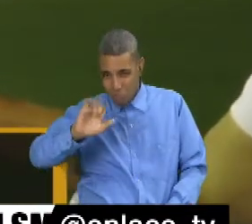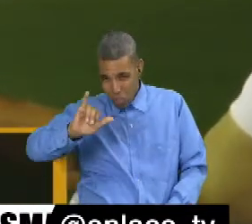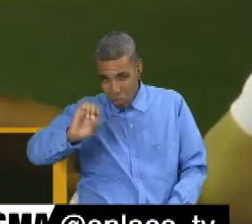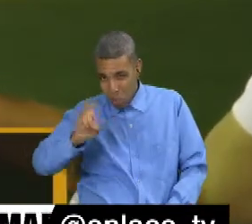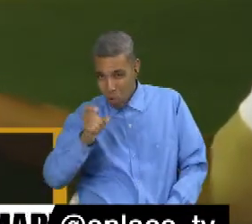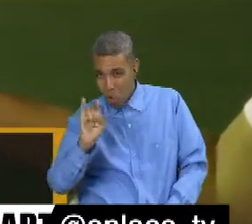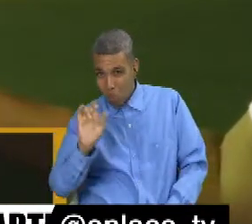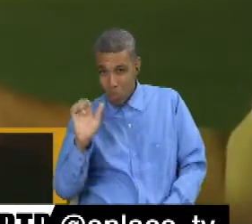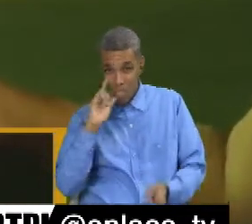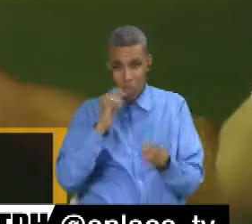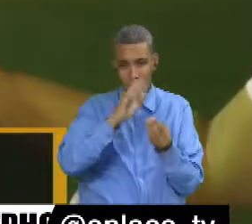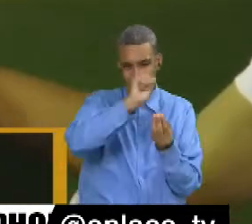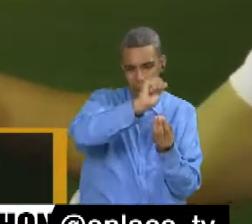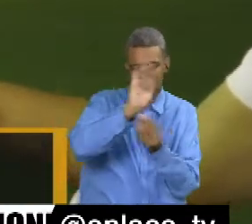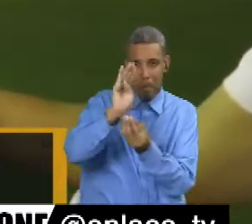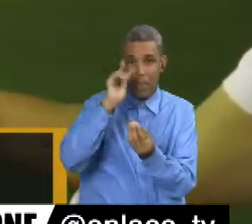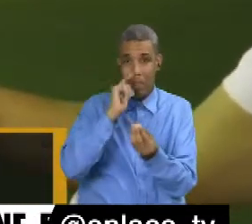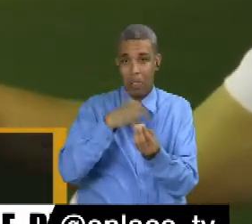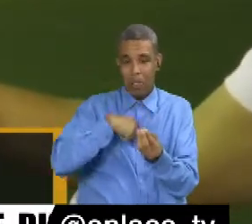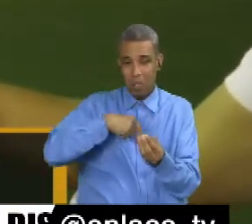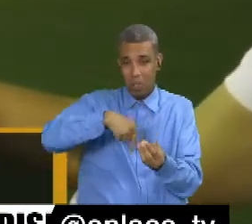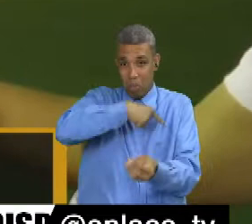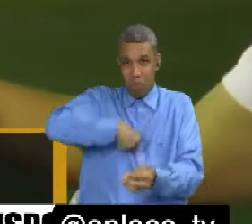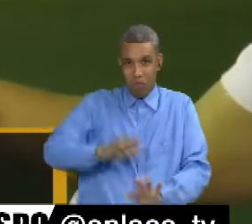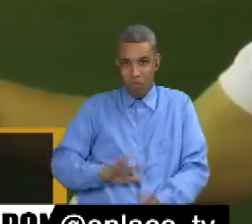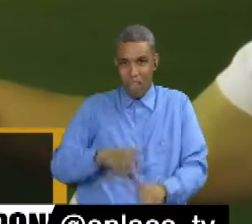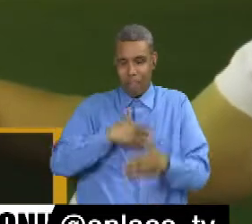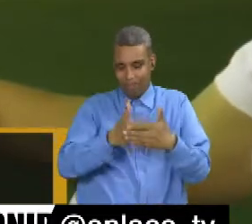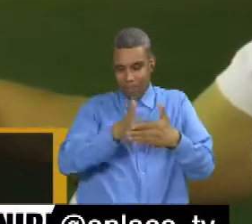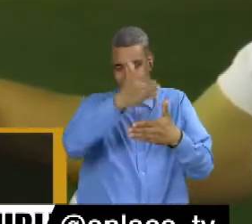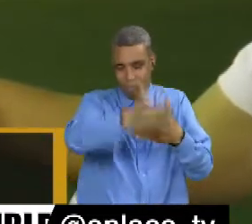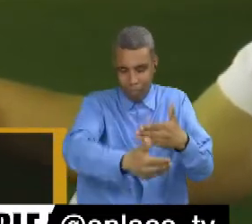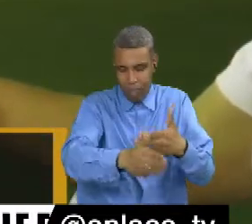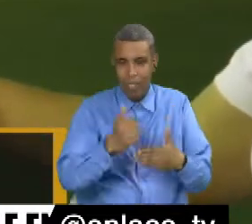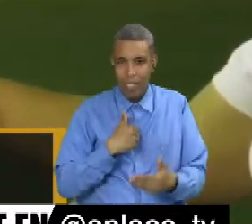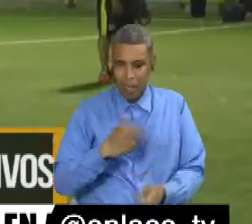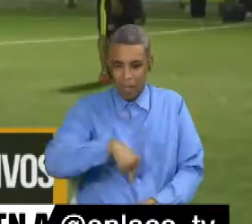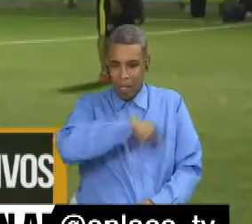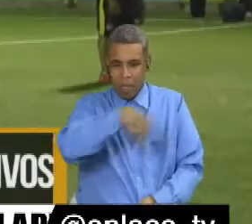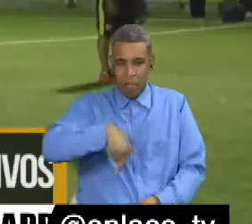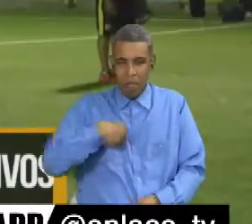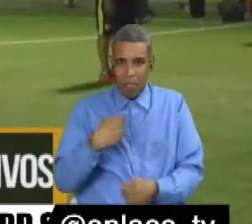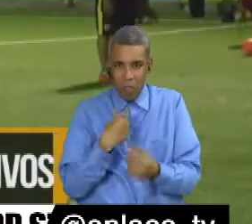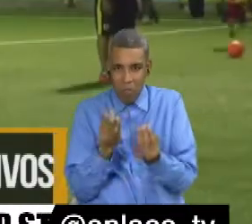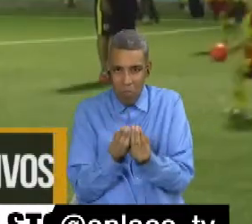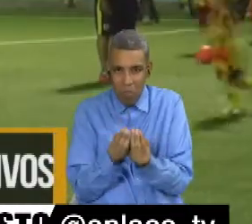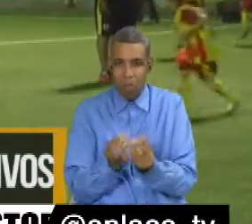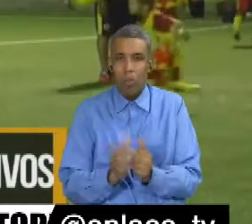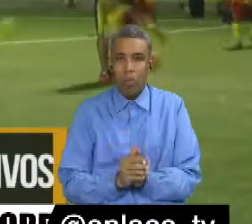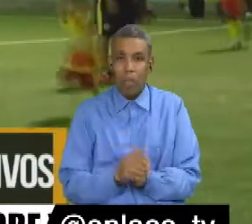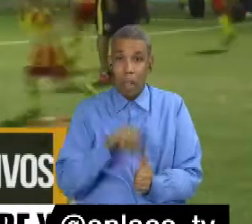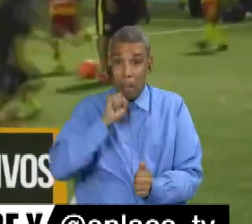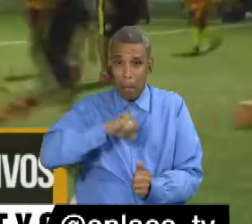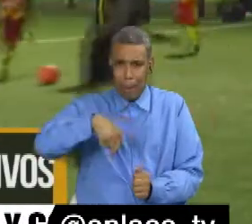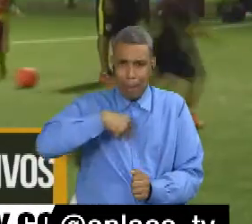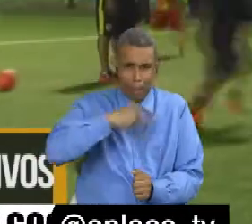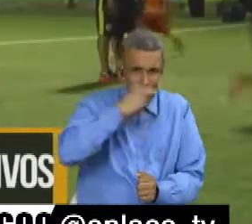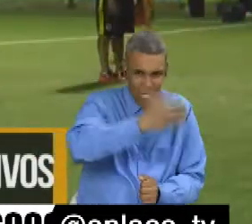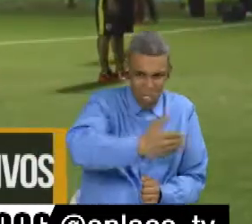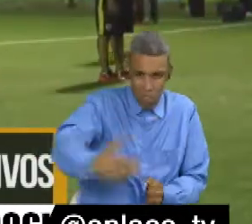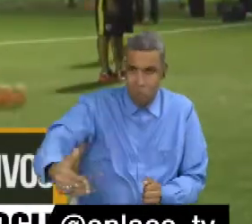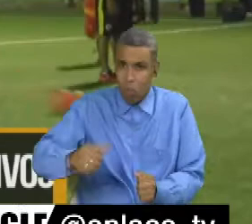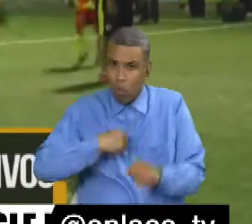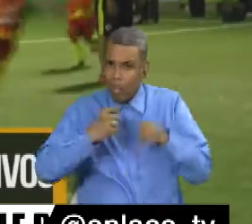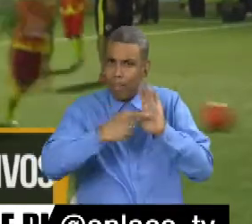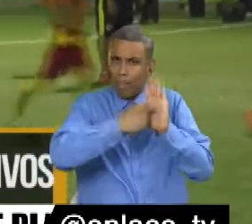grupo y esperamos seguir realizando una buena participación con nuestro grupo de jugadores. Barranca Bermeja se ha convertido en potencia para mostrar que